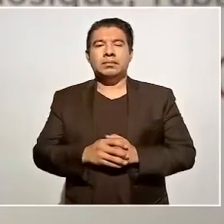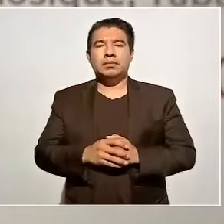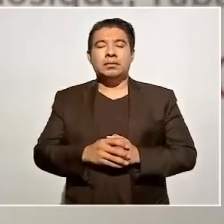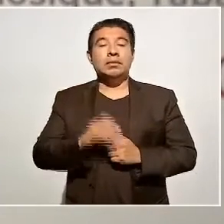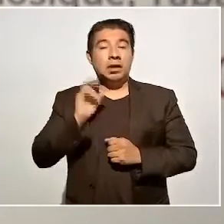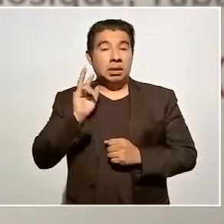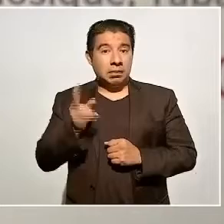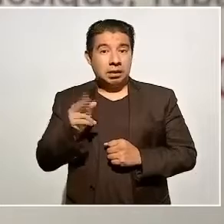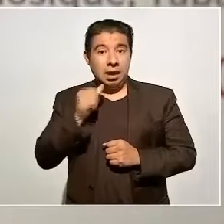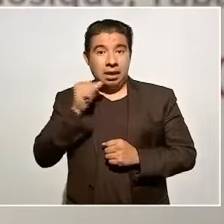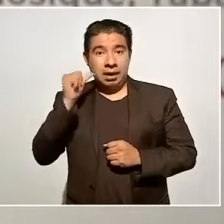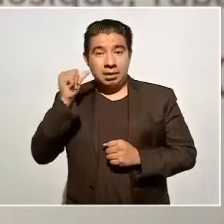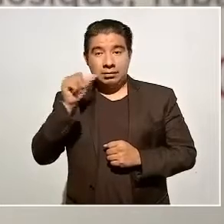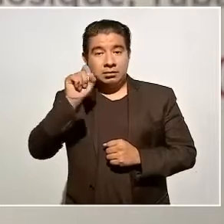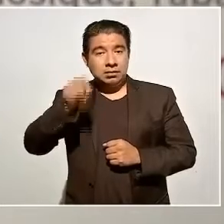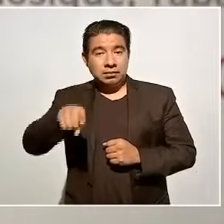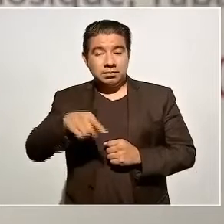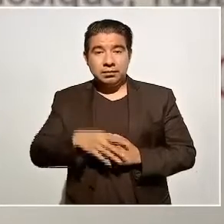Ayer también